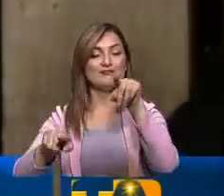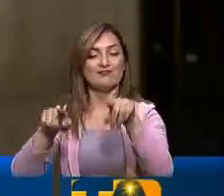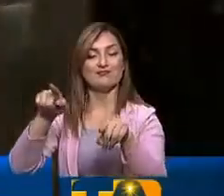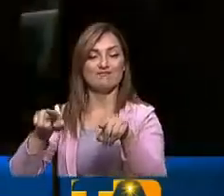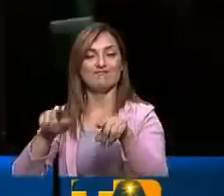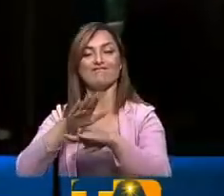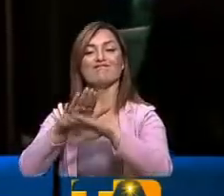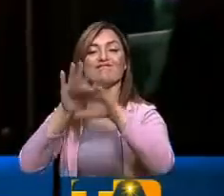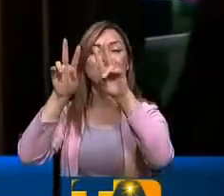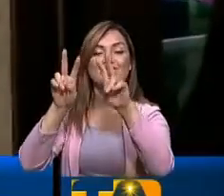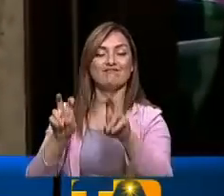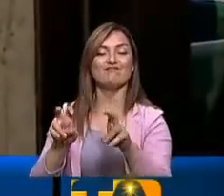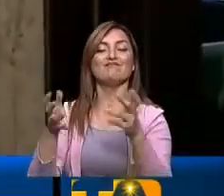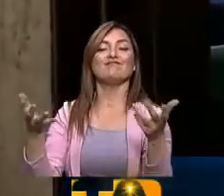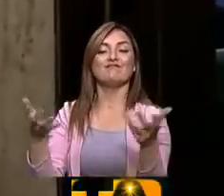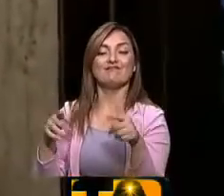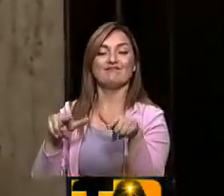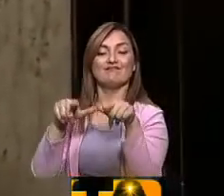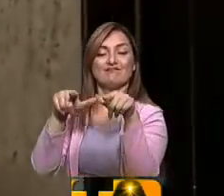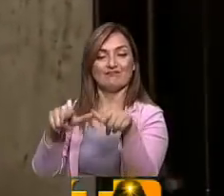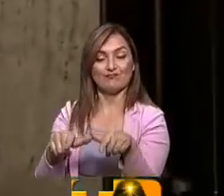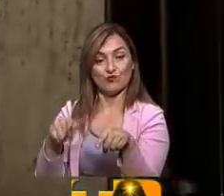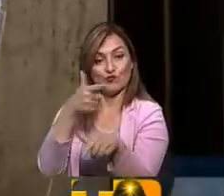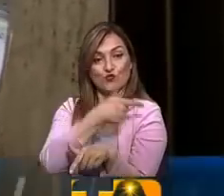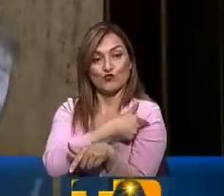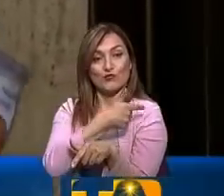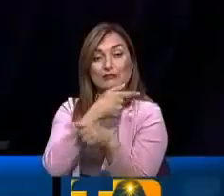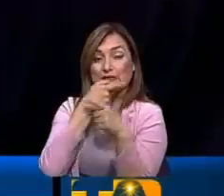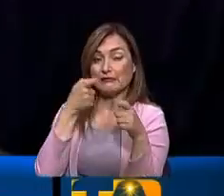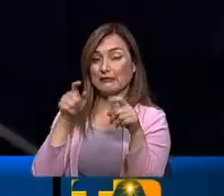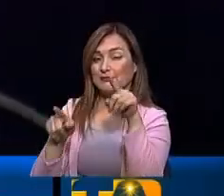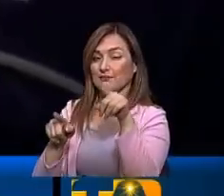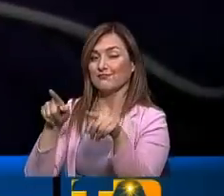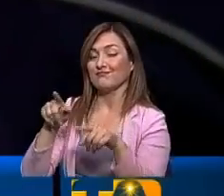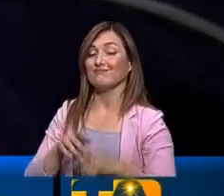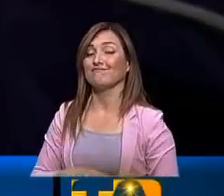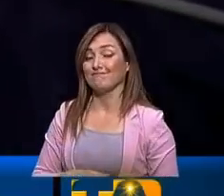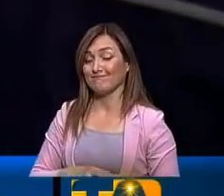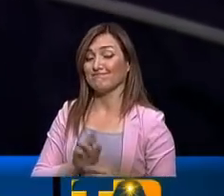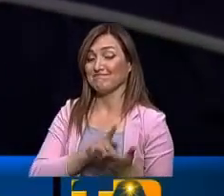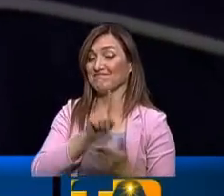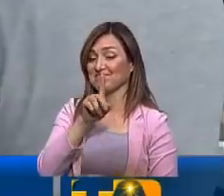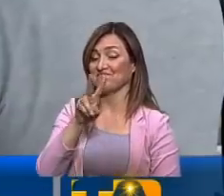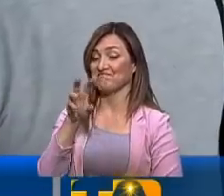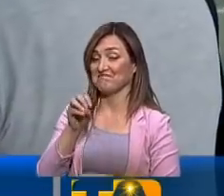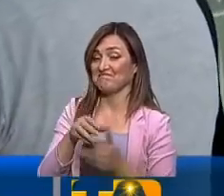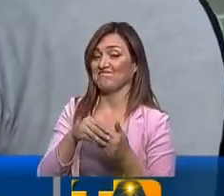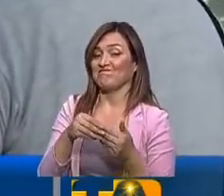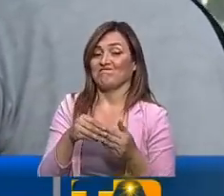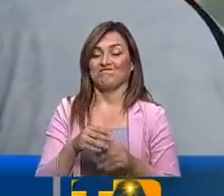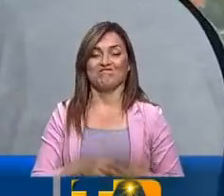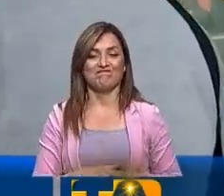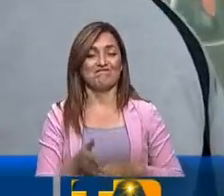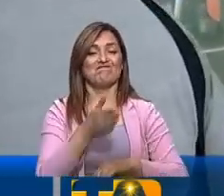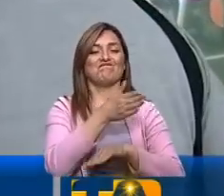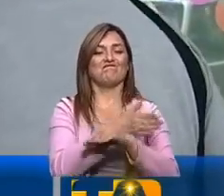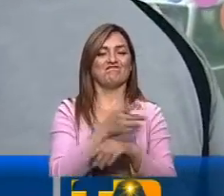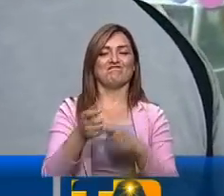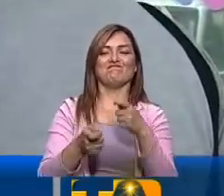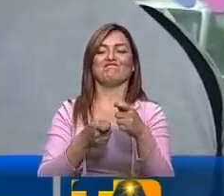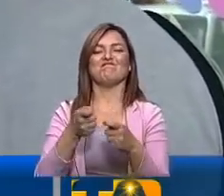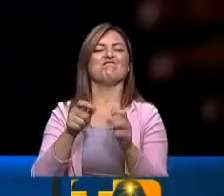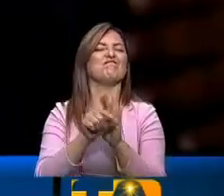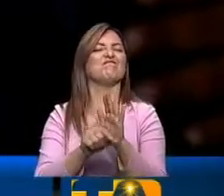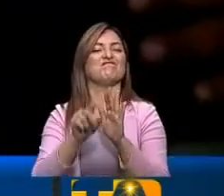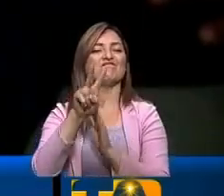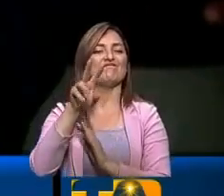comienza a hablar sobre el ofrecimiento de certificados de vacunación falsos hasta por 120 dólares aunque ya antes los habían ofertado